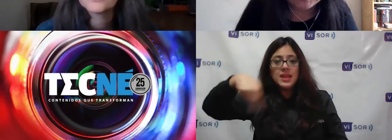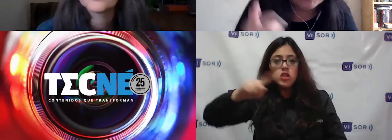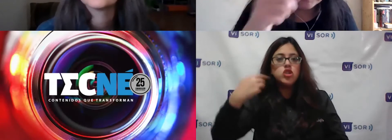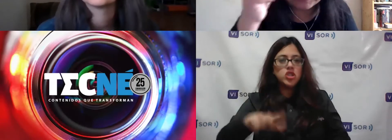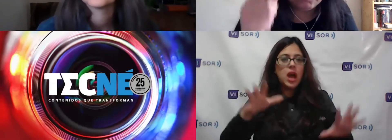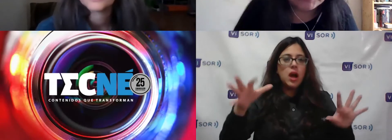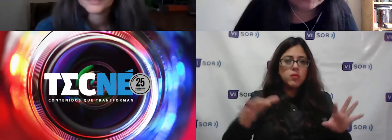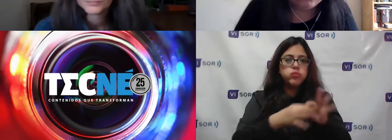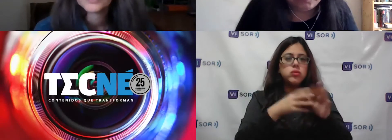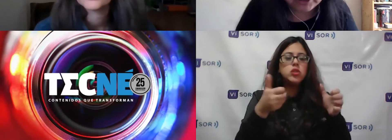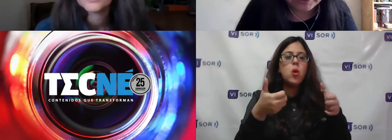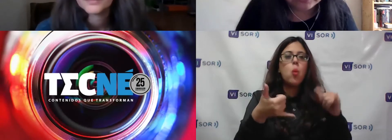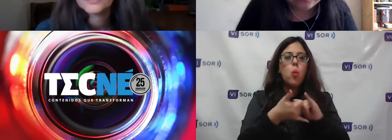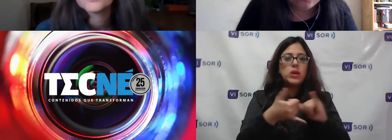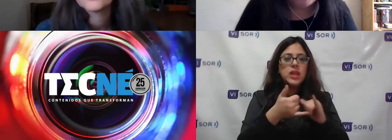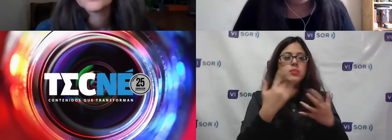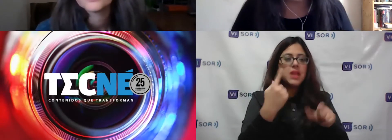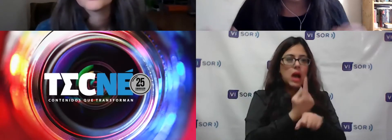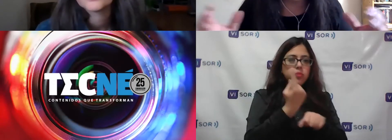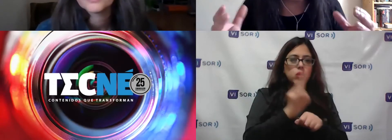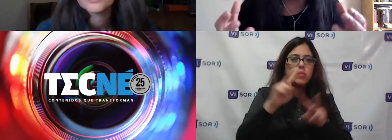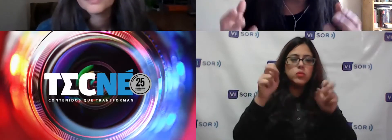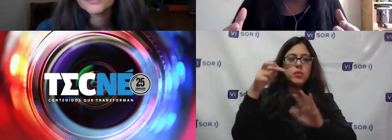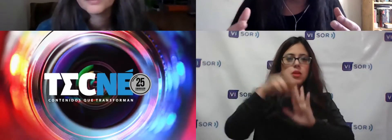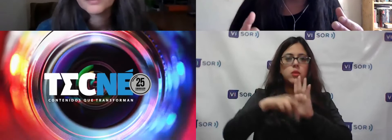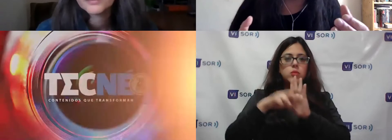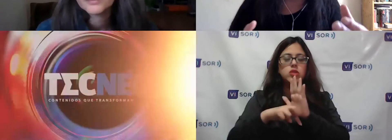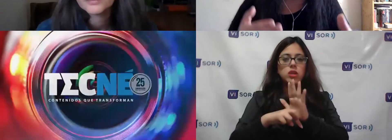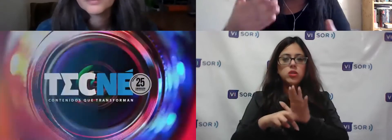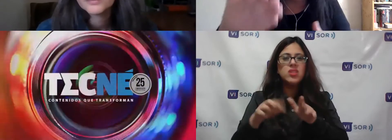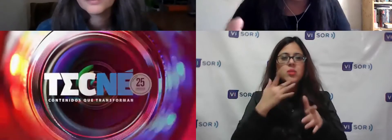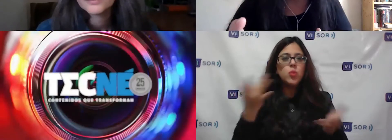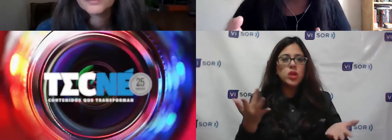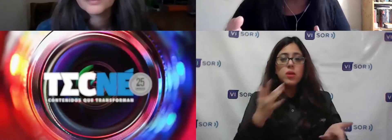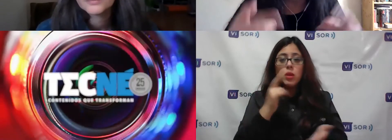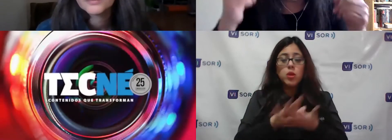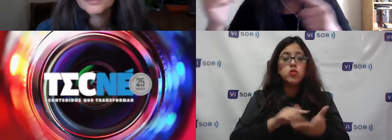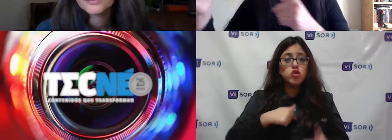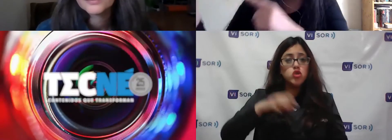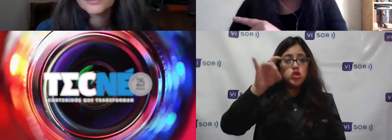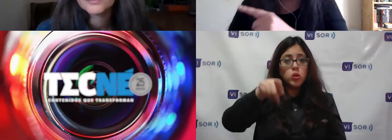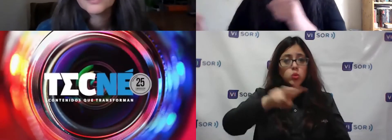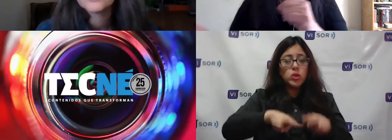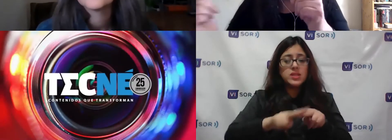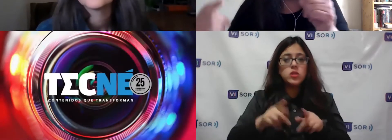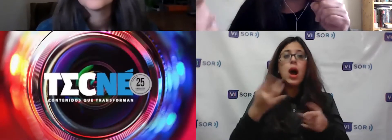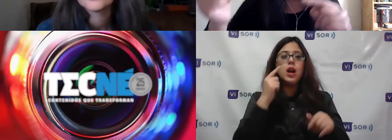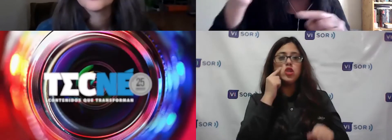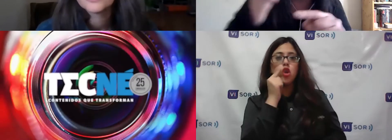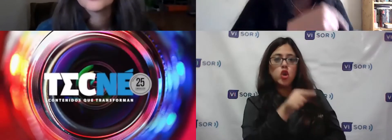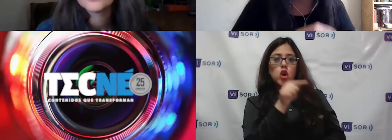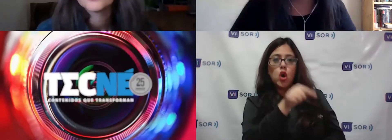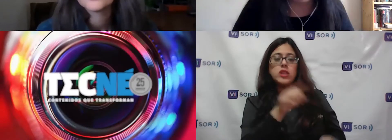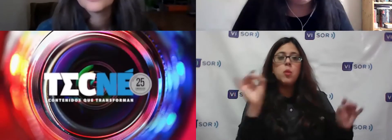ya se están conversando los proyectos que hace y por qué porque los fondos y yo sé lo que tú estás y organizadas yo conozco está el tipo que también le